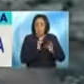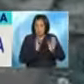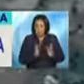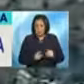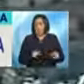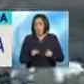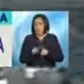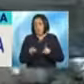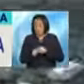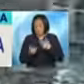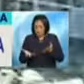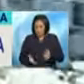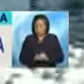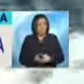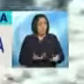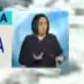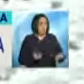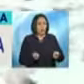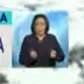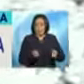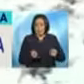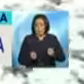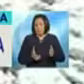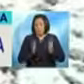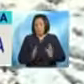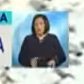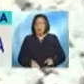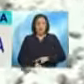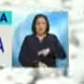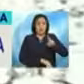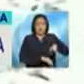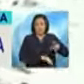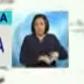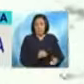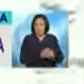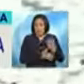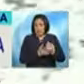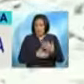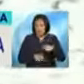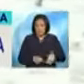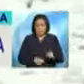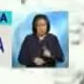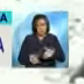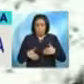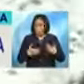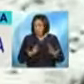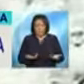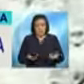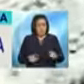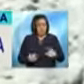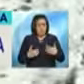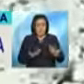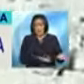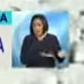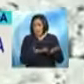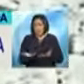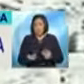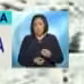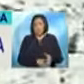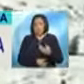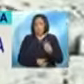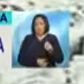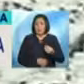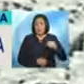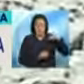ha hecho presente. Sin embargo, la gobernadora regional de Arequipa, Yamila Osorio, nos comentaba que no podían traer esta ayuda debido a que